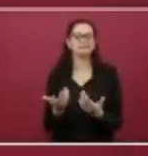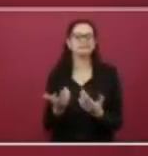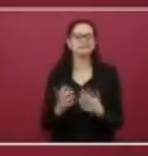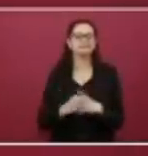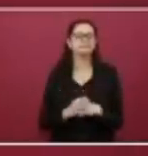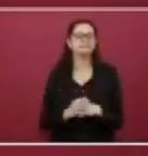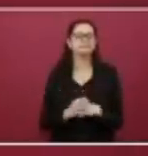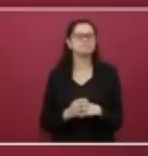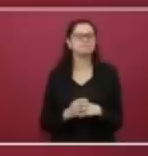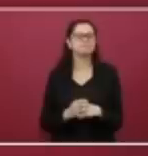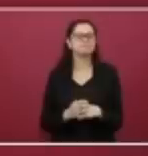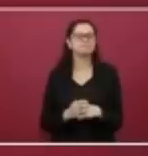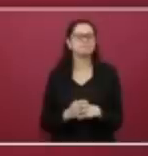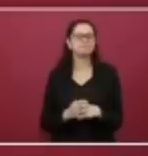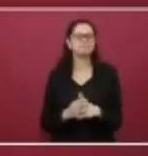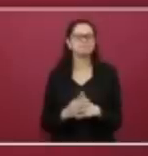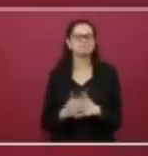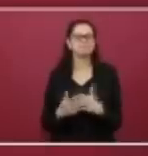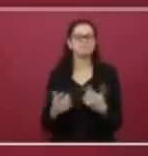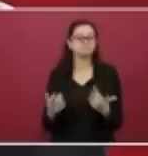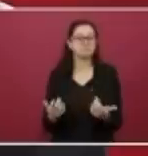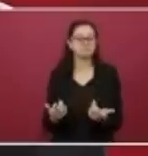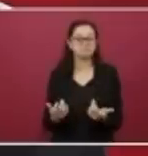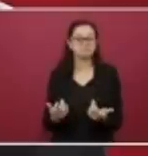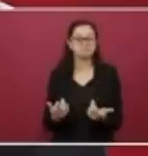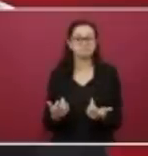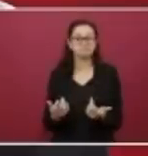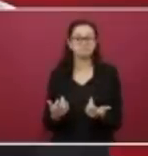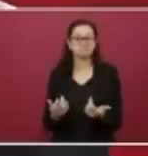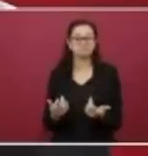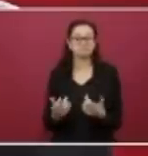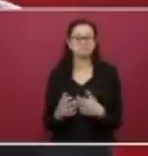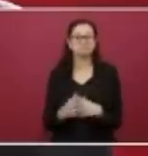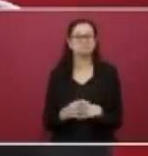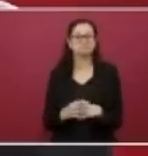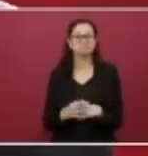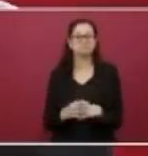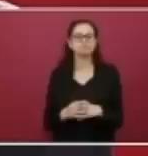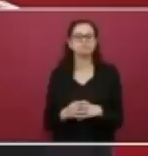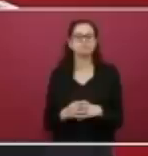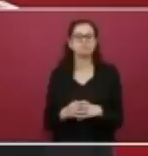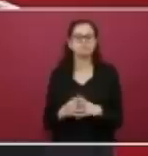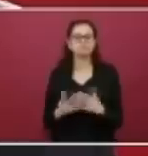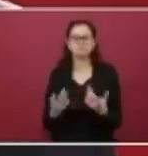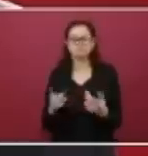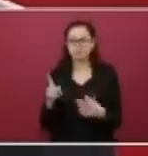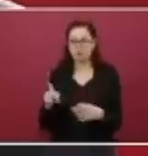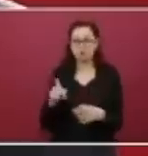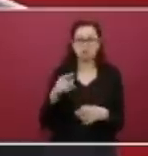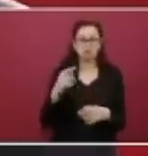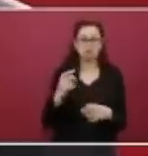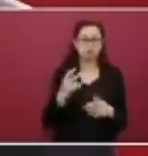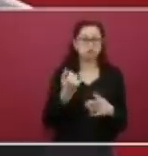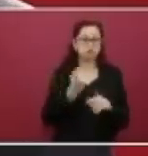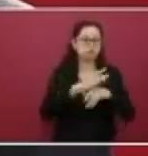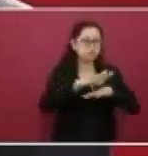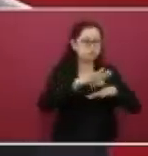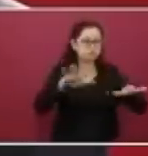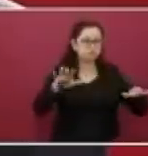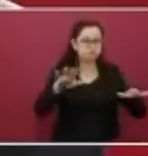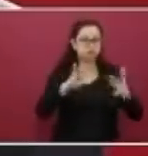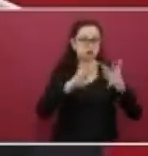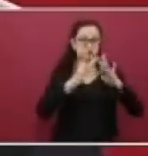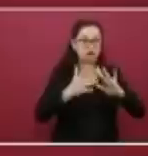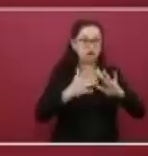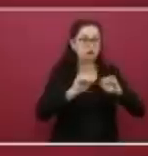algo que nunca va a poder este suplirse ni las benditas redes